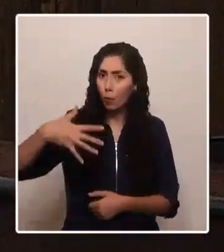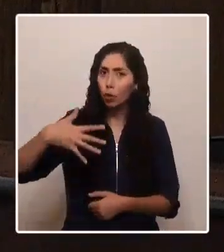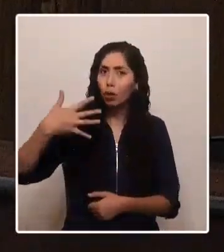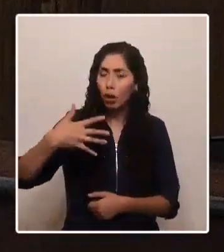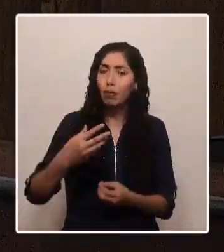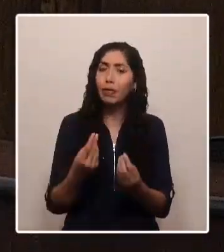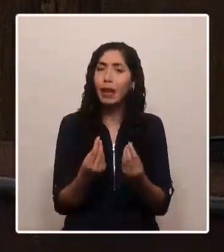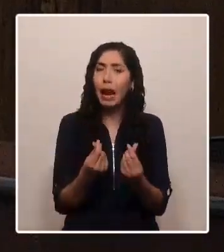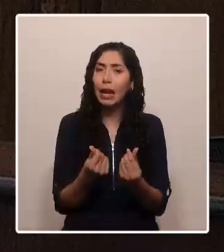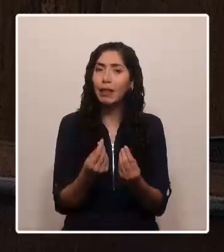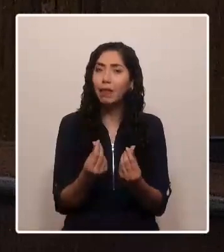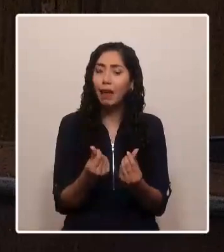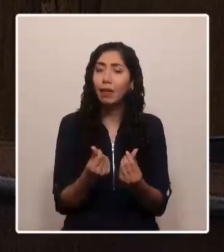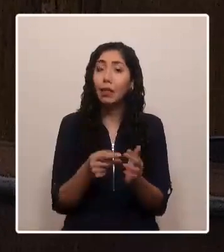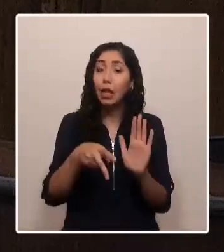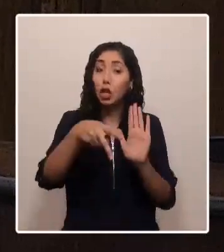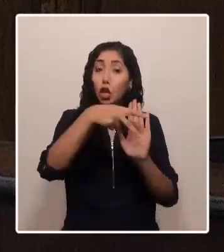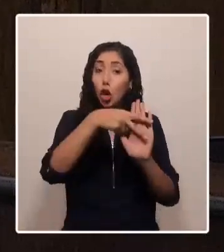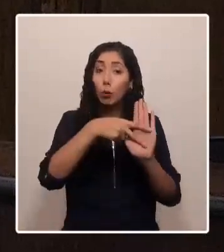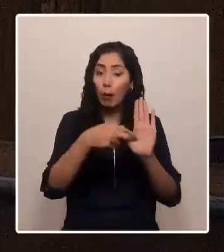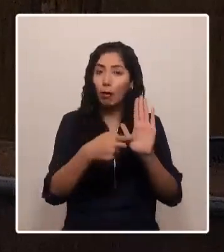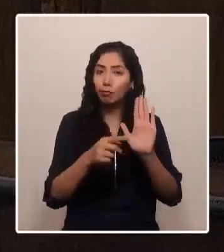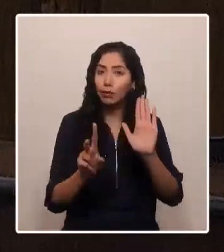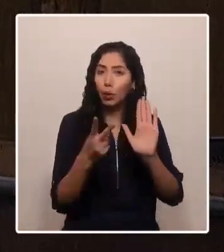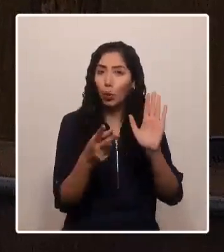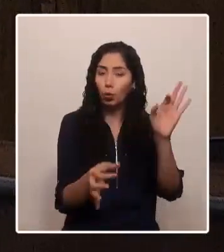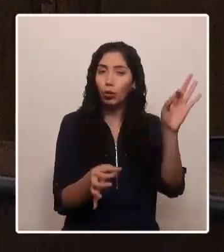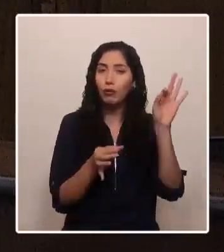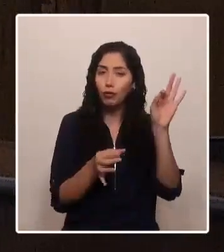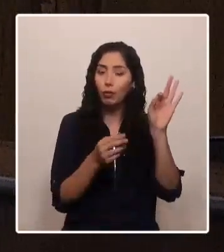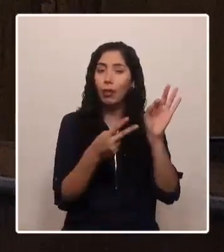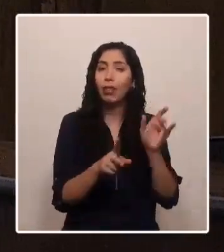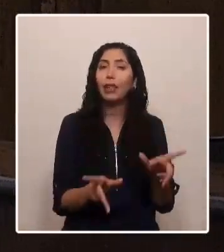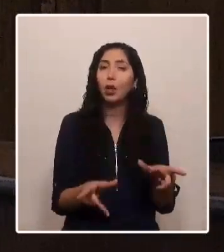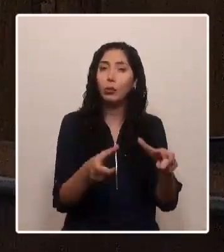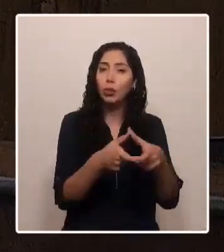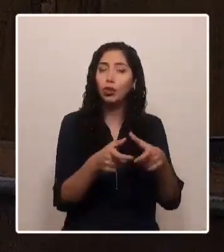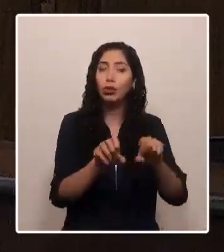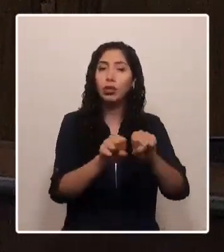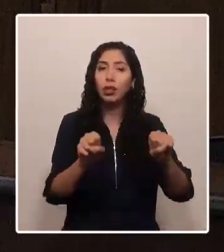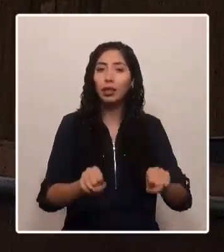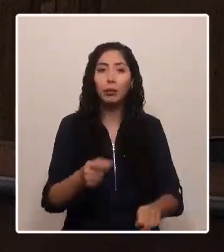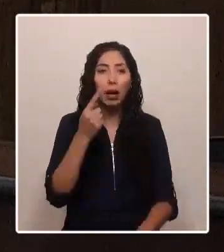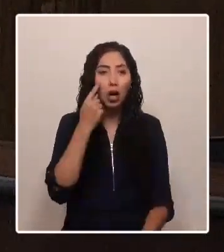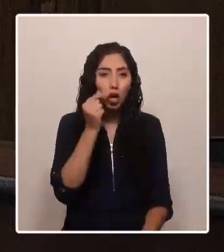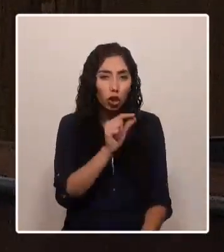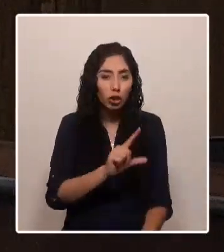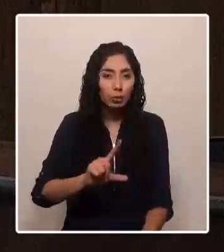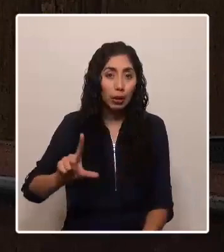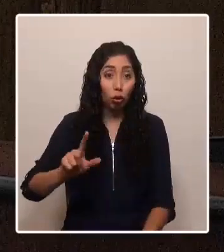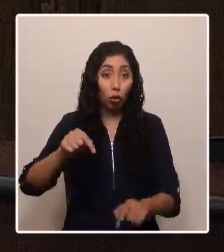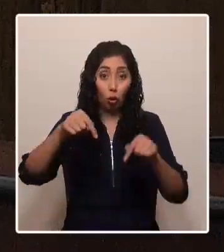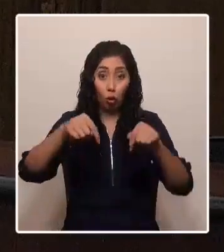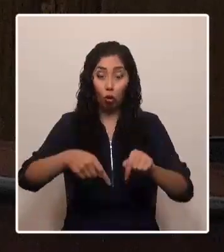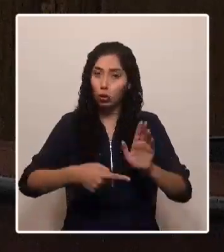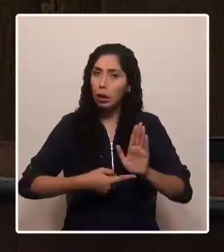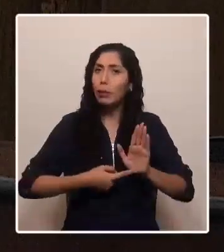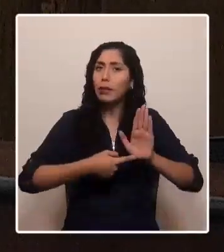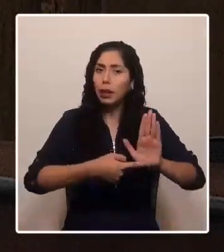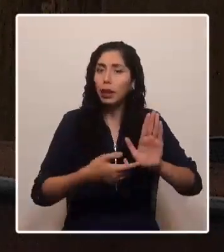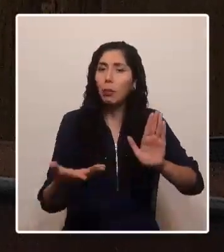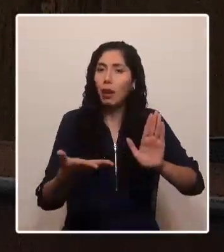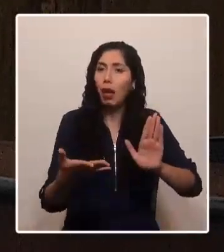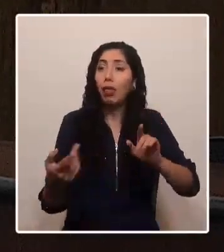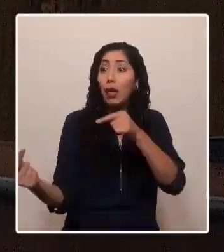de las normas contenidas en el segundo informe de la Comisión de Sistemas de Conocimientos, que hoy se presenta para la deliberación